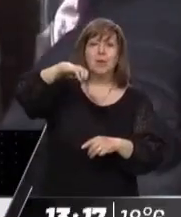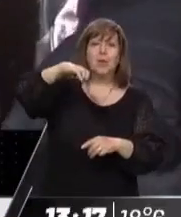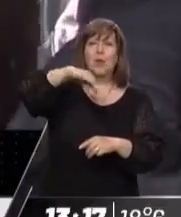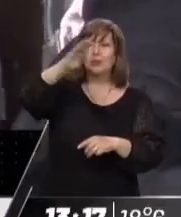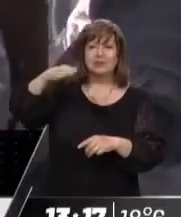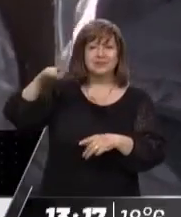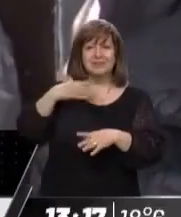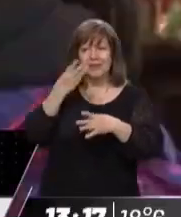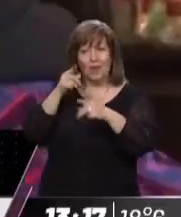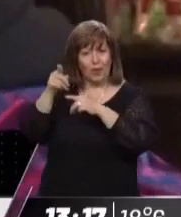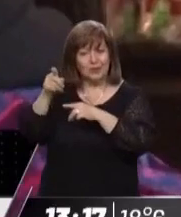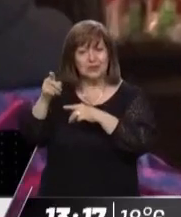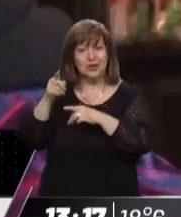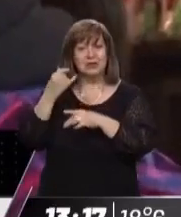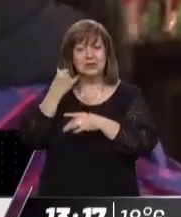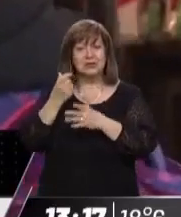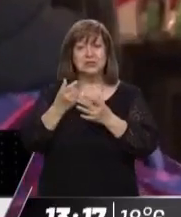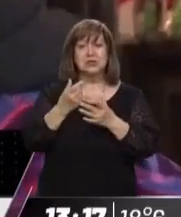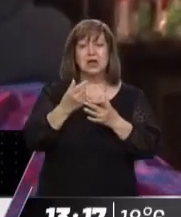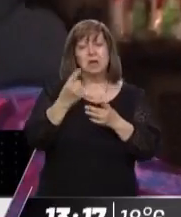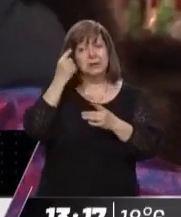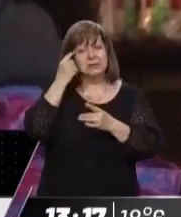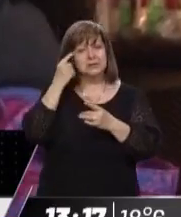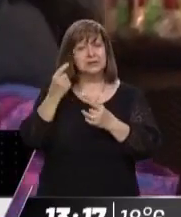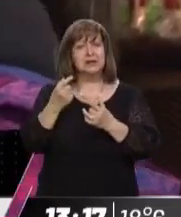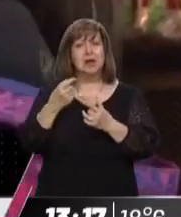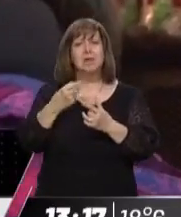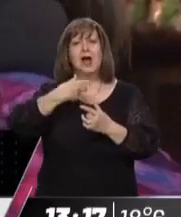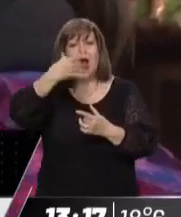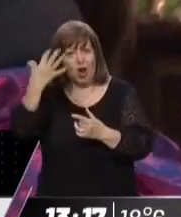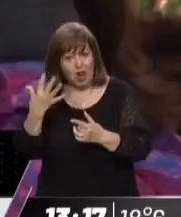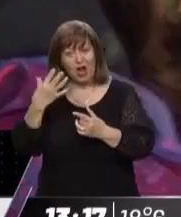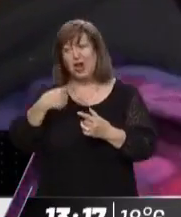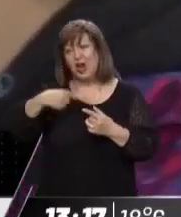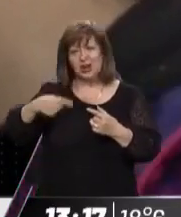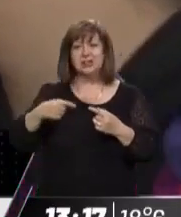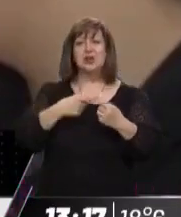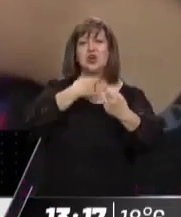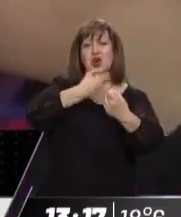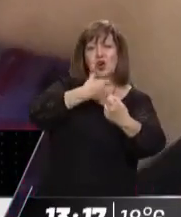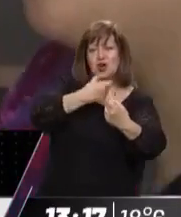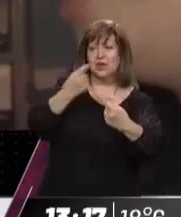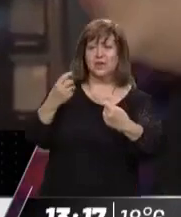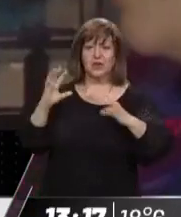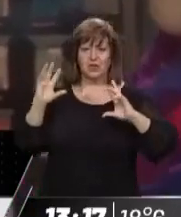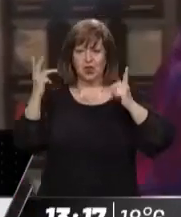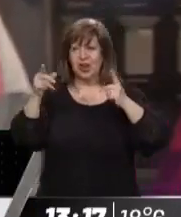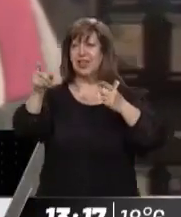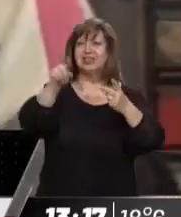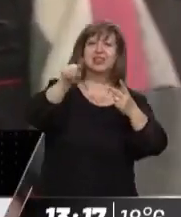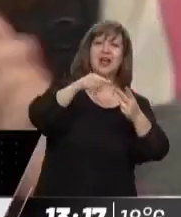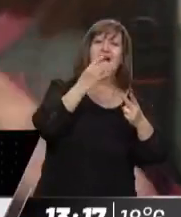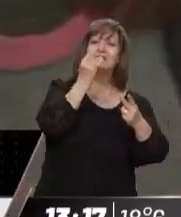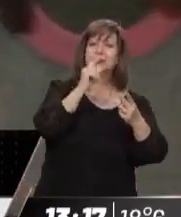esa zona. Tío, dijimos, ya hemos comido media tarde con una temática y es del color. A ver. A ella le tocó violeta, a